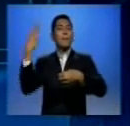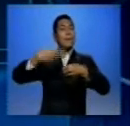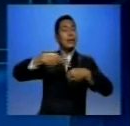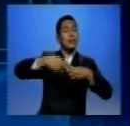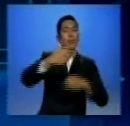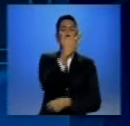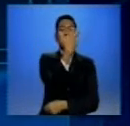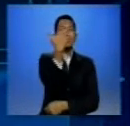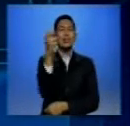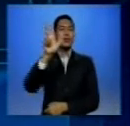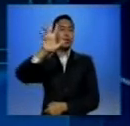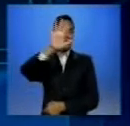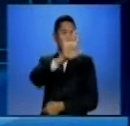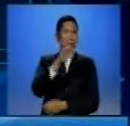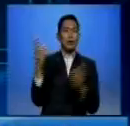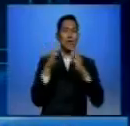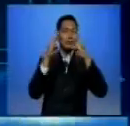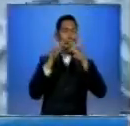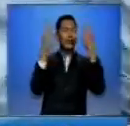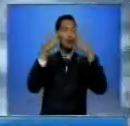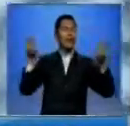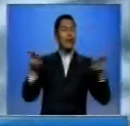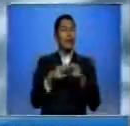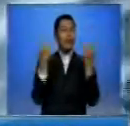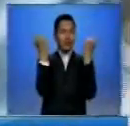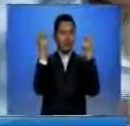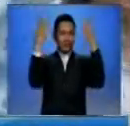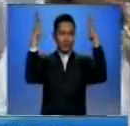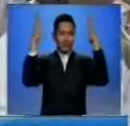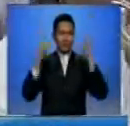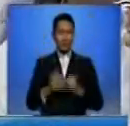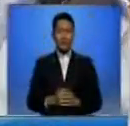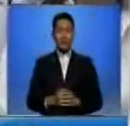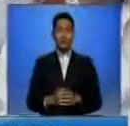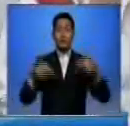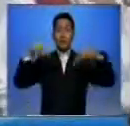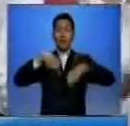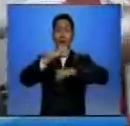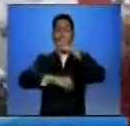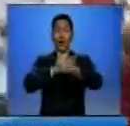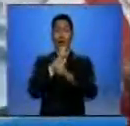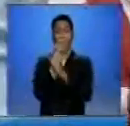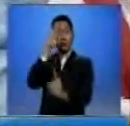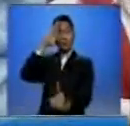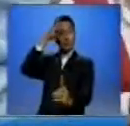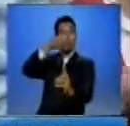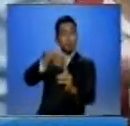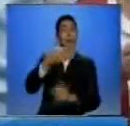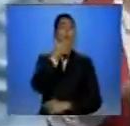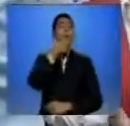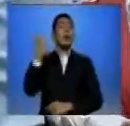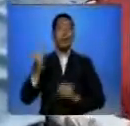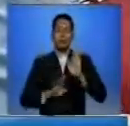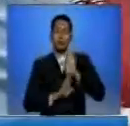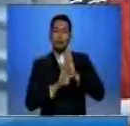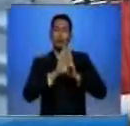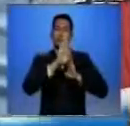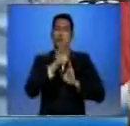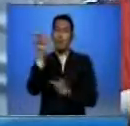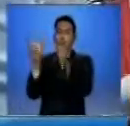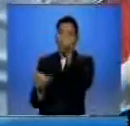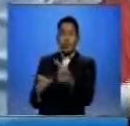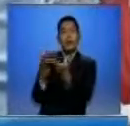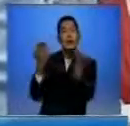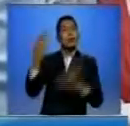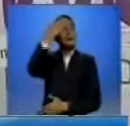335 eventos de celebración navideña. La meta para este 2015 es mejorar el nivel de conciencia, evitar